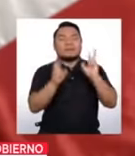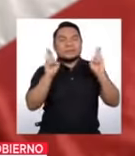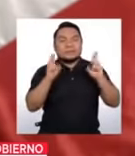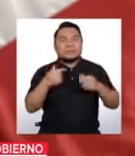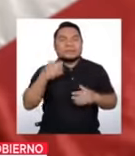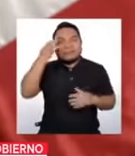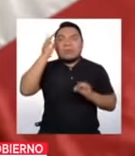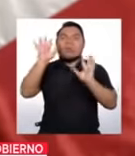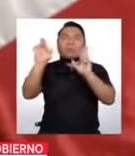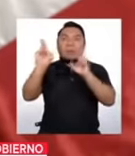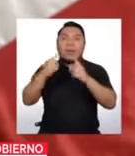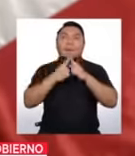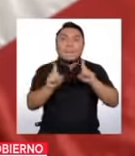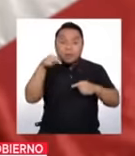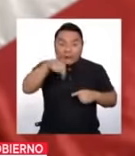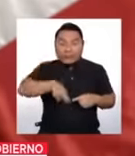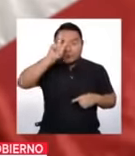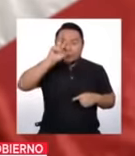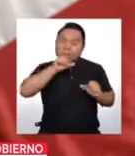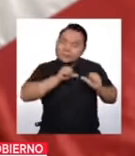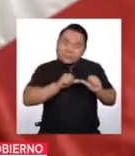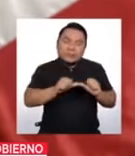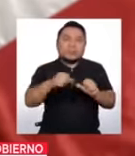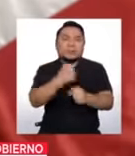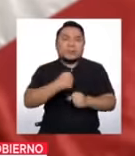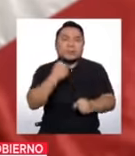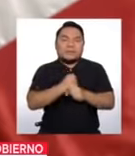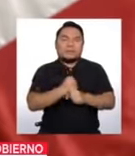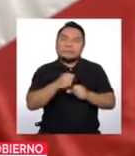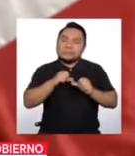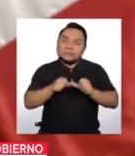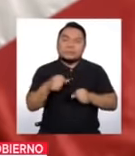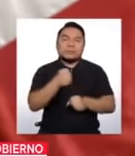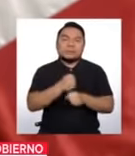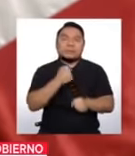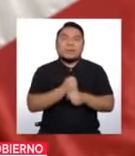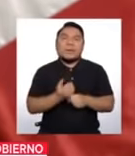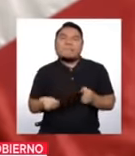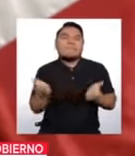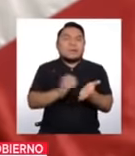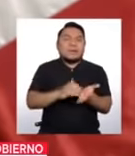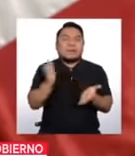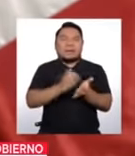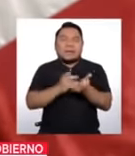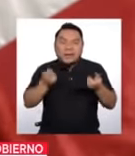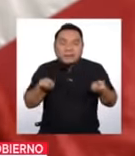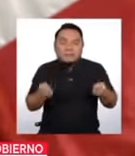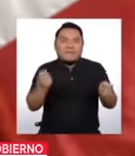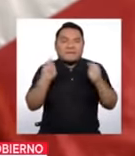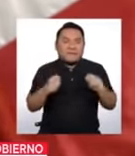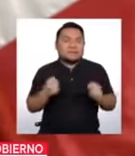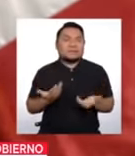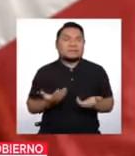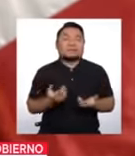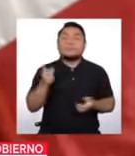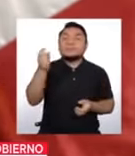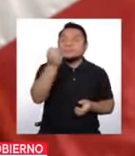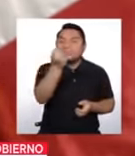aquí en nuestro país seguiremos trabajando, seguiremos renovando día a día el esfuerzo, mientras que